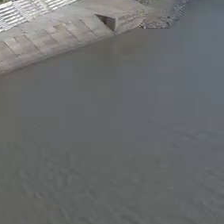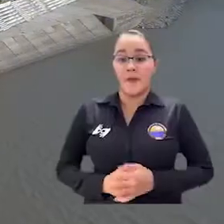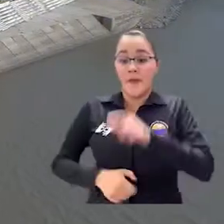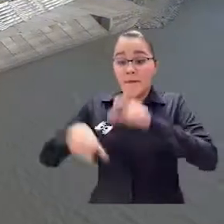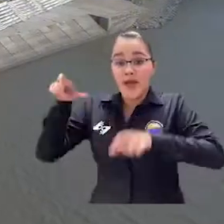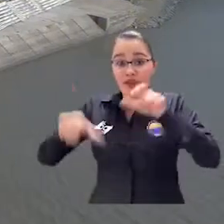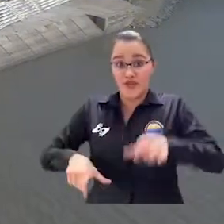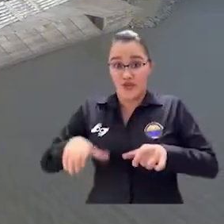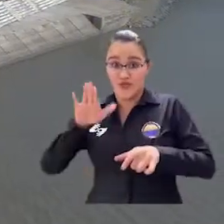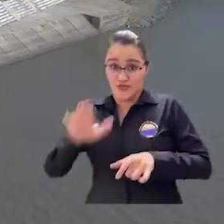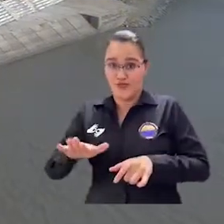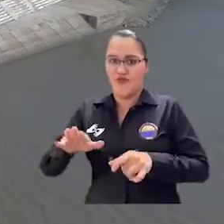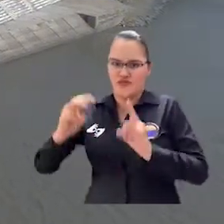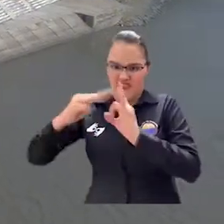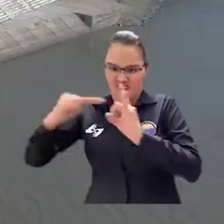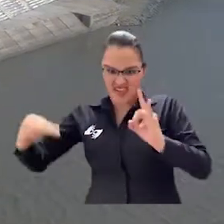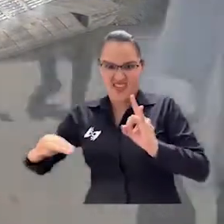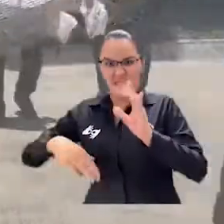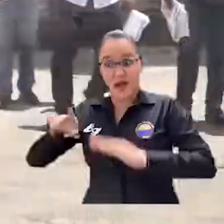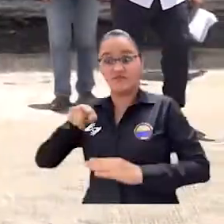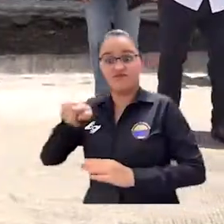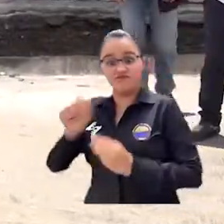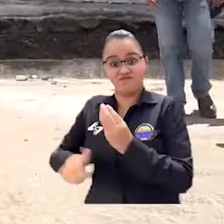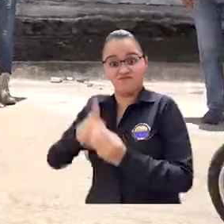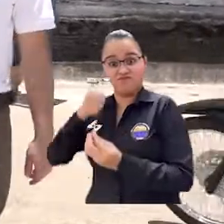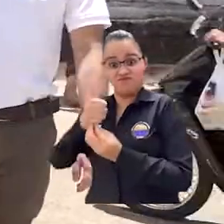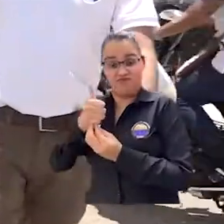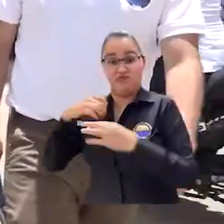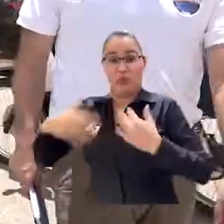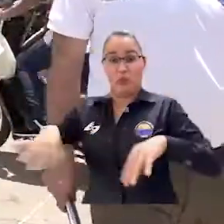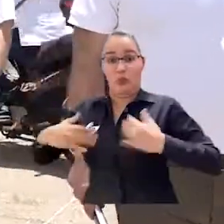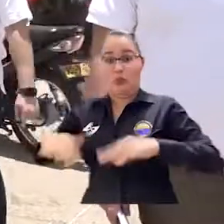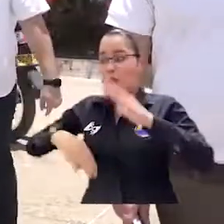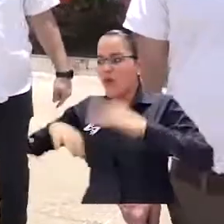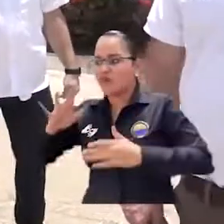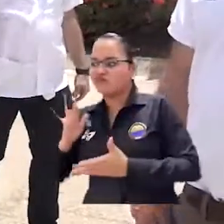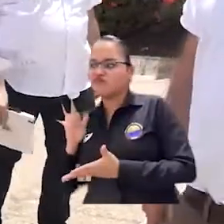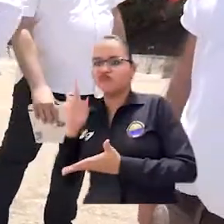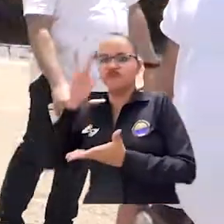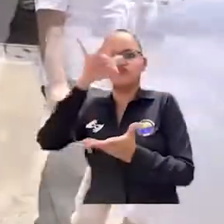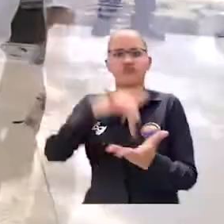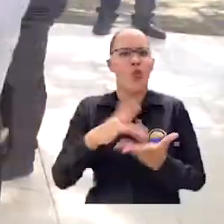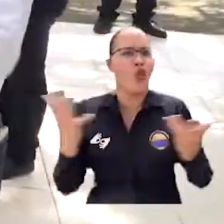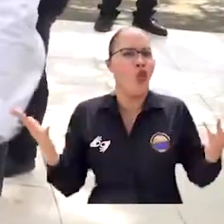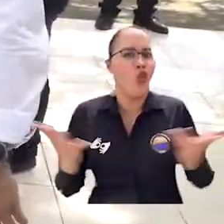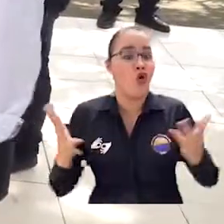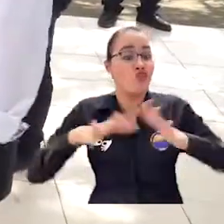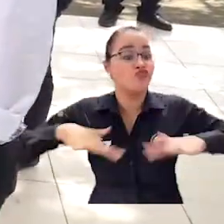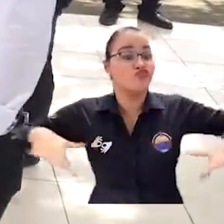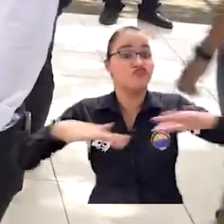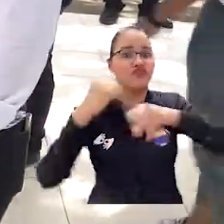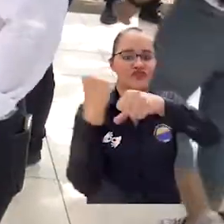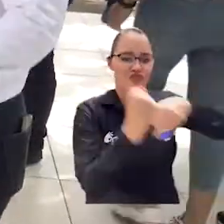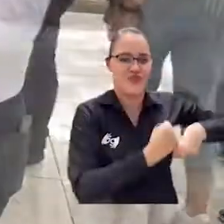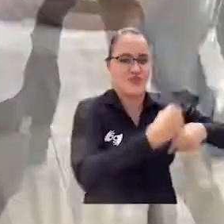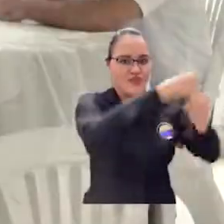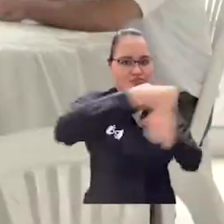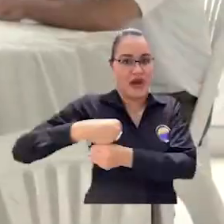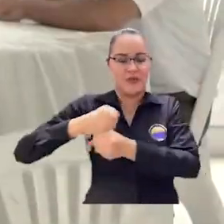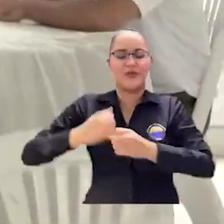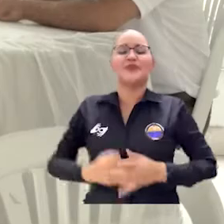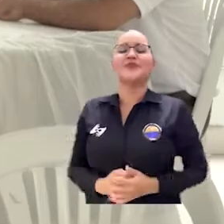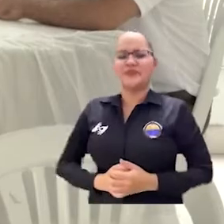Hasta el municipio del Banco se trasladó una comisión de la Universidad del Magdalena, liderada por el rector Dr. Pablo Vera Salazar,